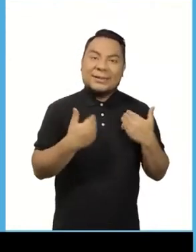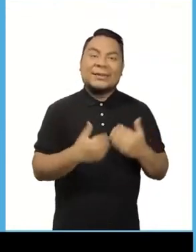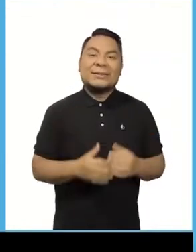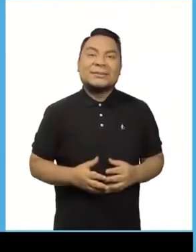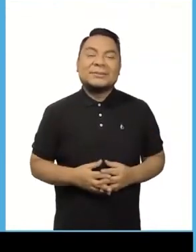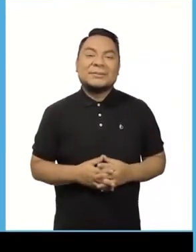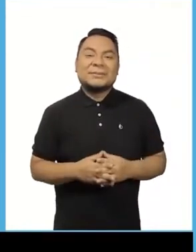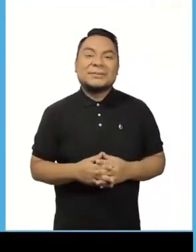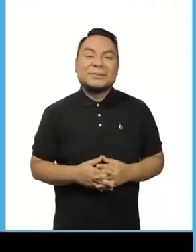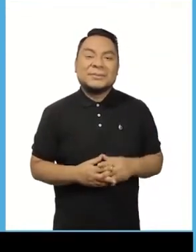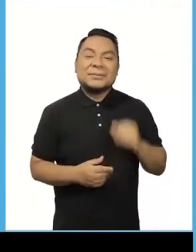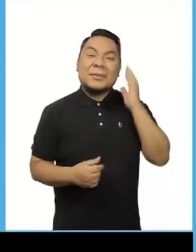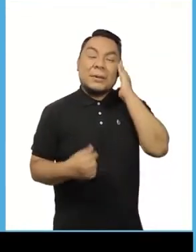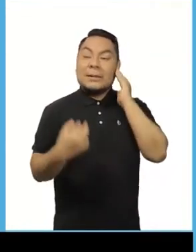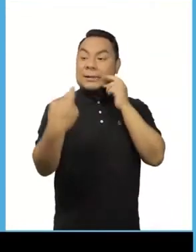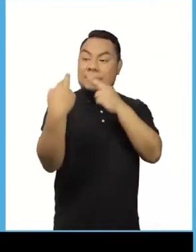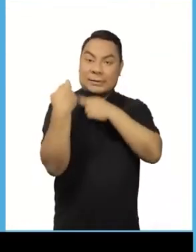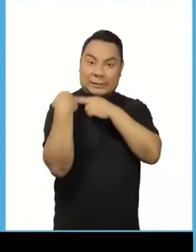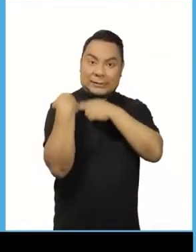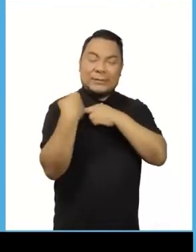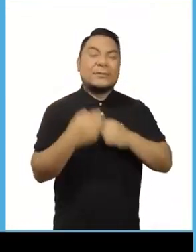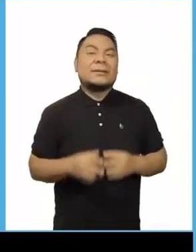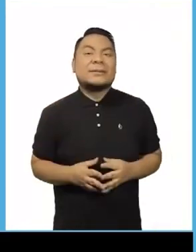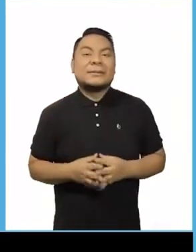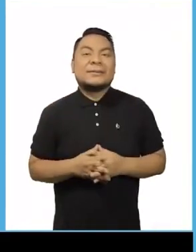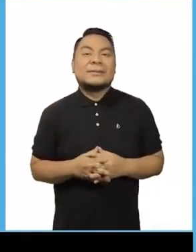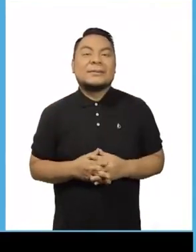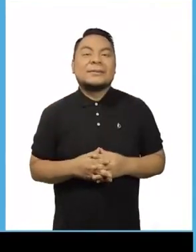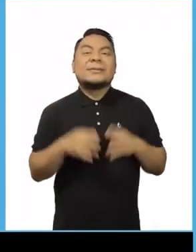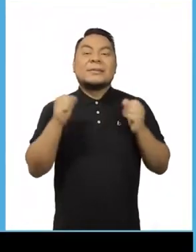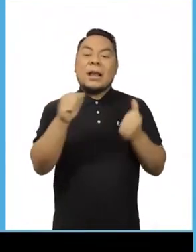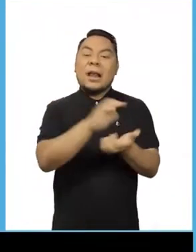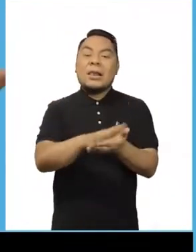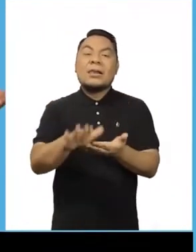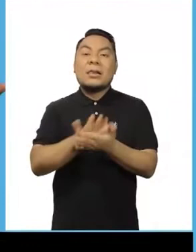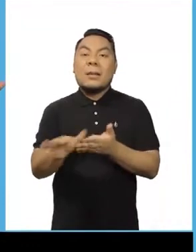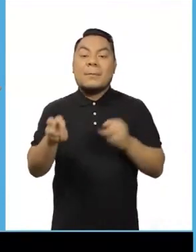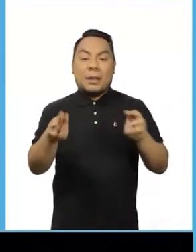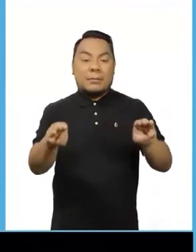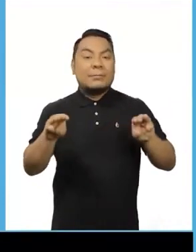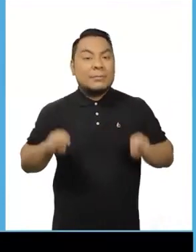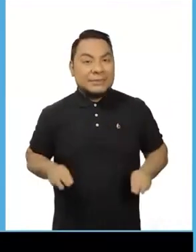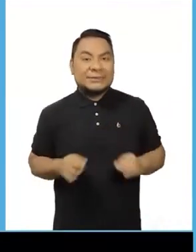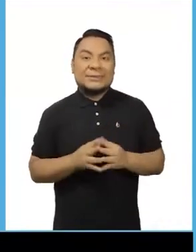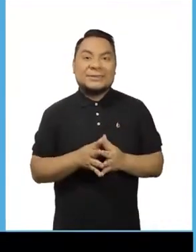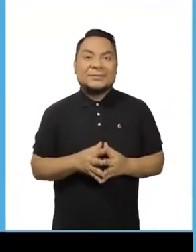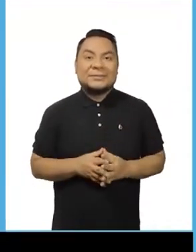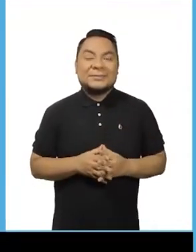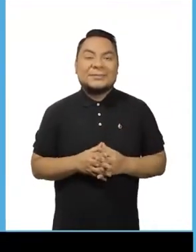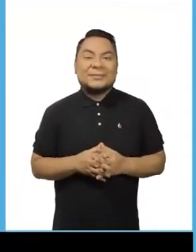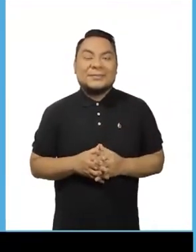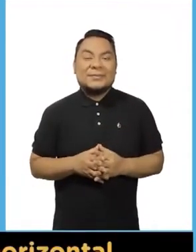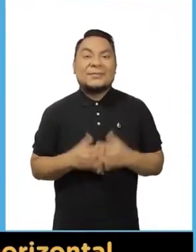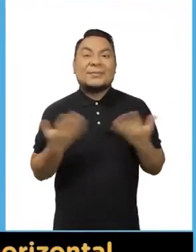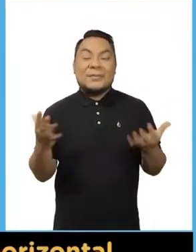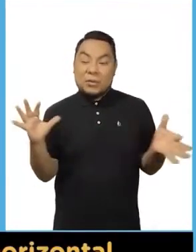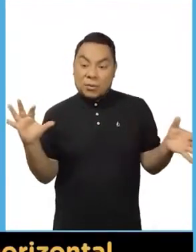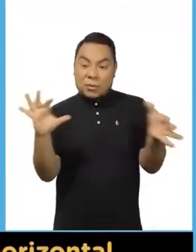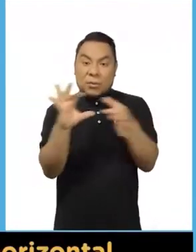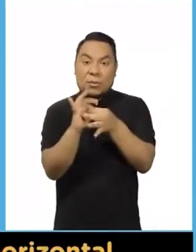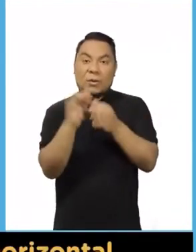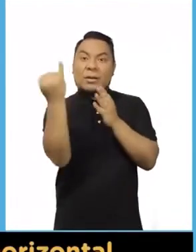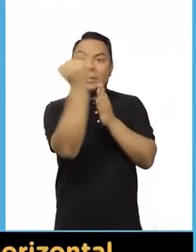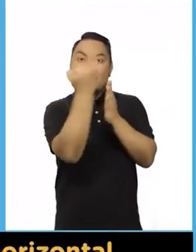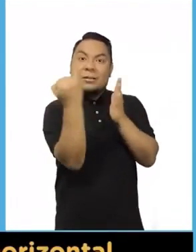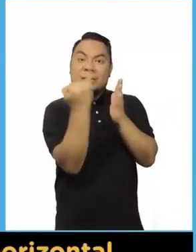tengo el deber de limpiar la mesa. Si